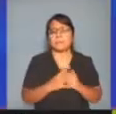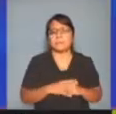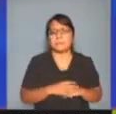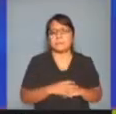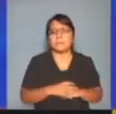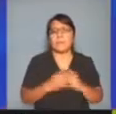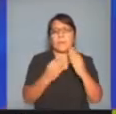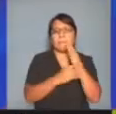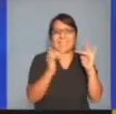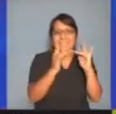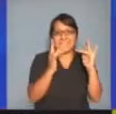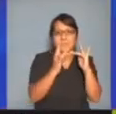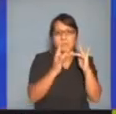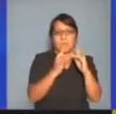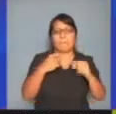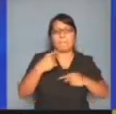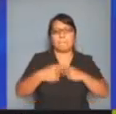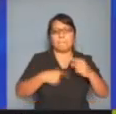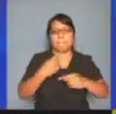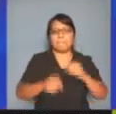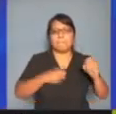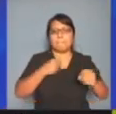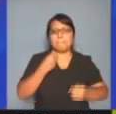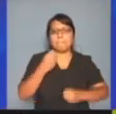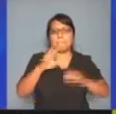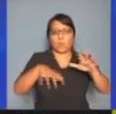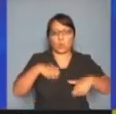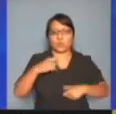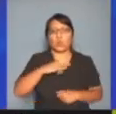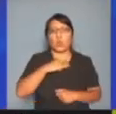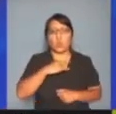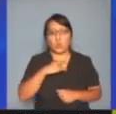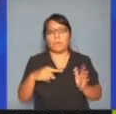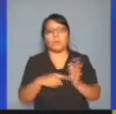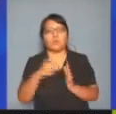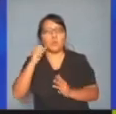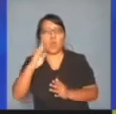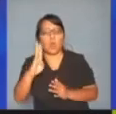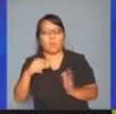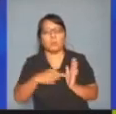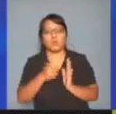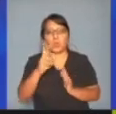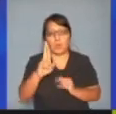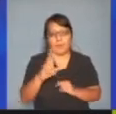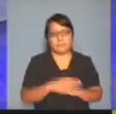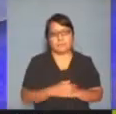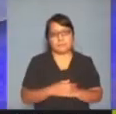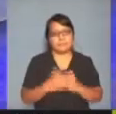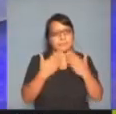página del ministerio, producciónjujuy.gov.ar. Perfecto, gracias.